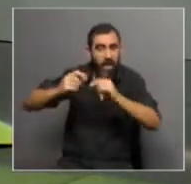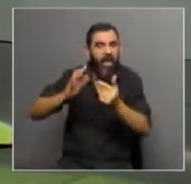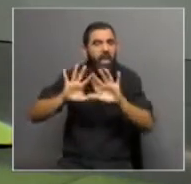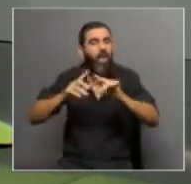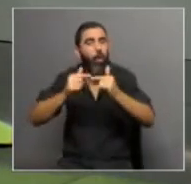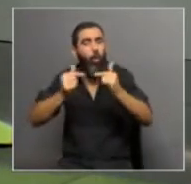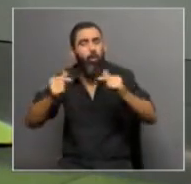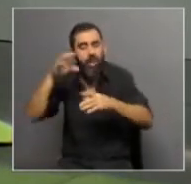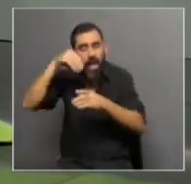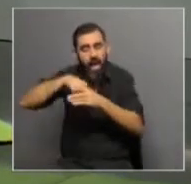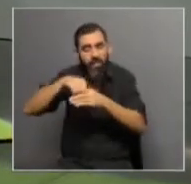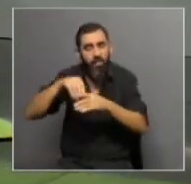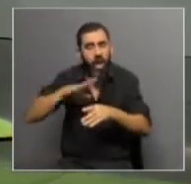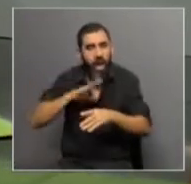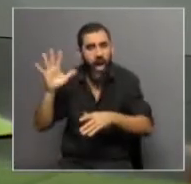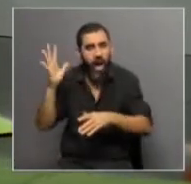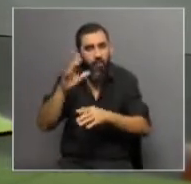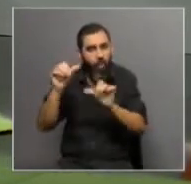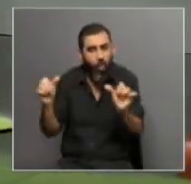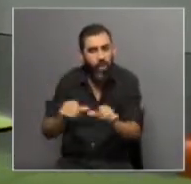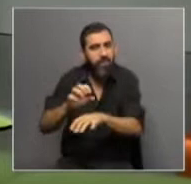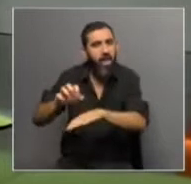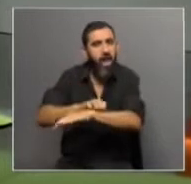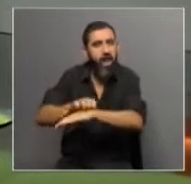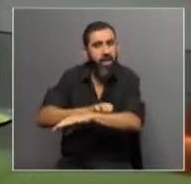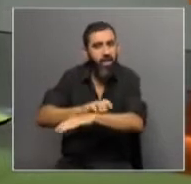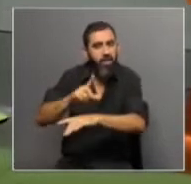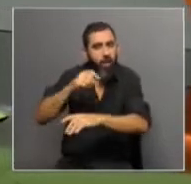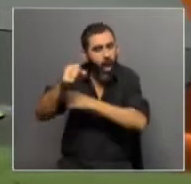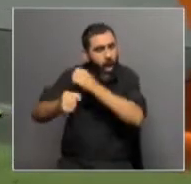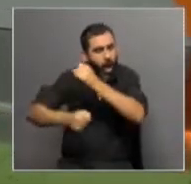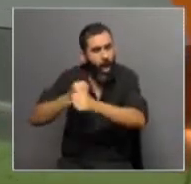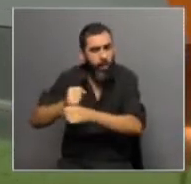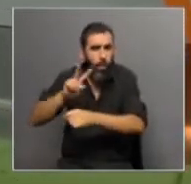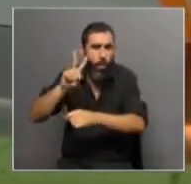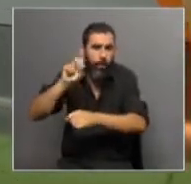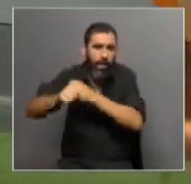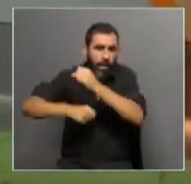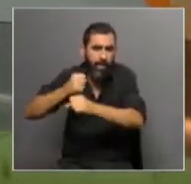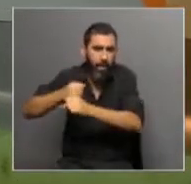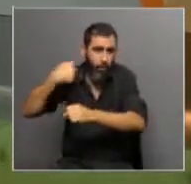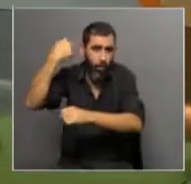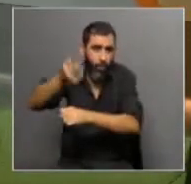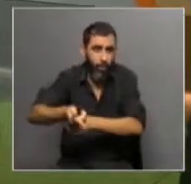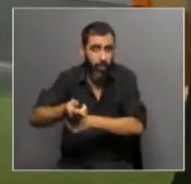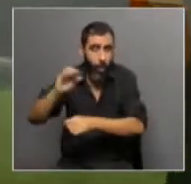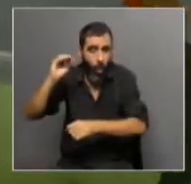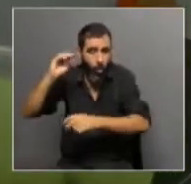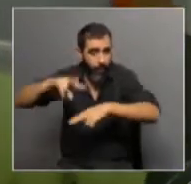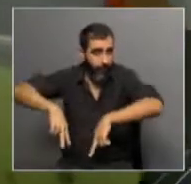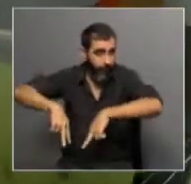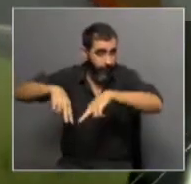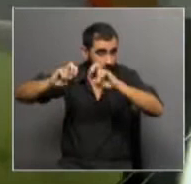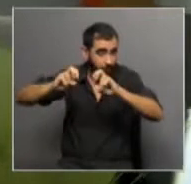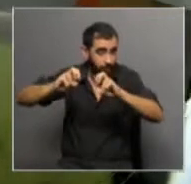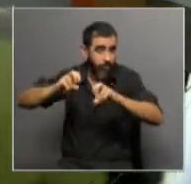que causaban realmente la alergia. Y ahora, varios años después, más de 2 décadas después, un joven investigador,